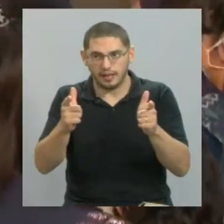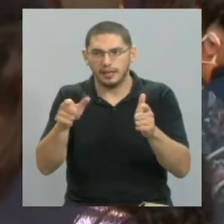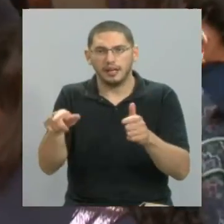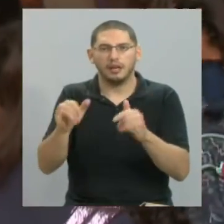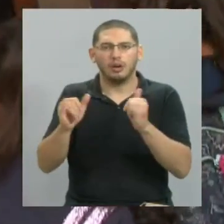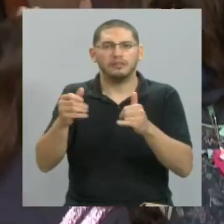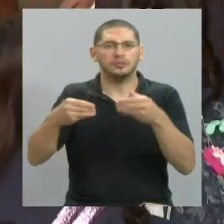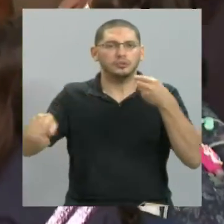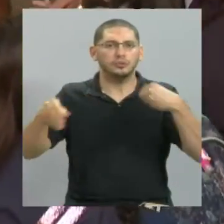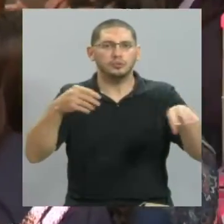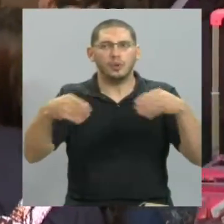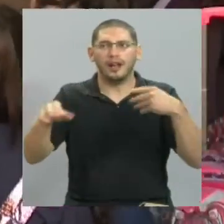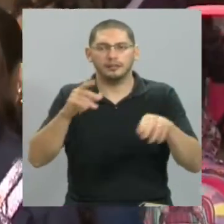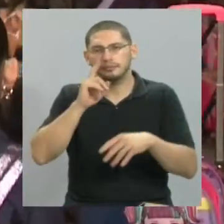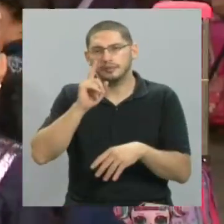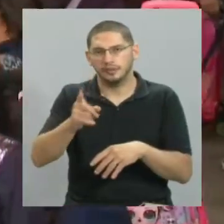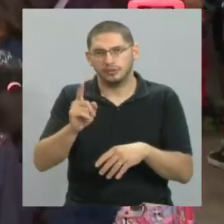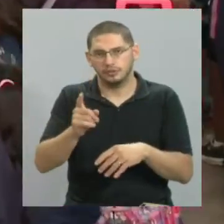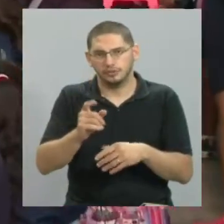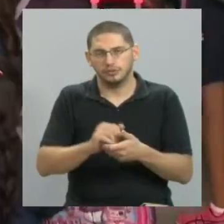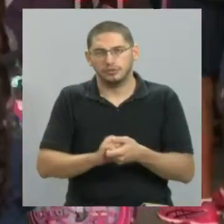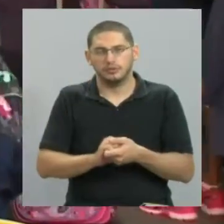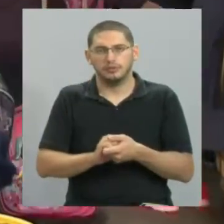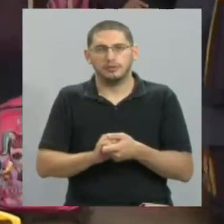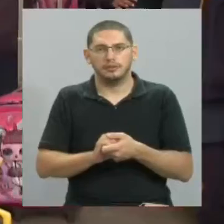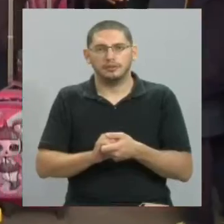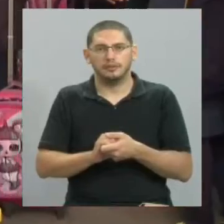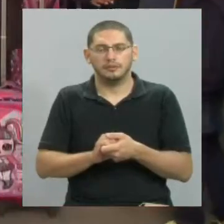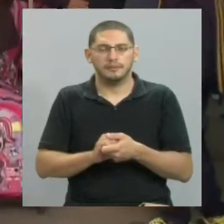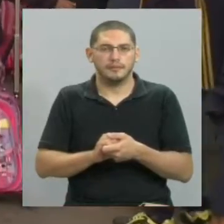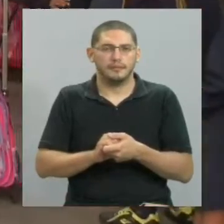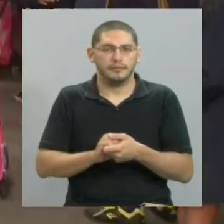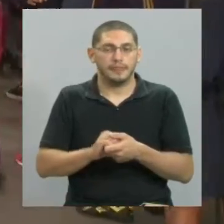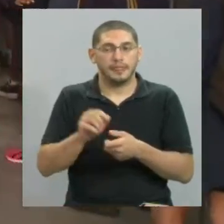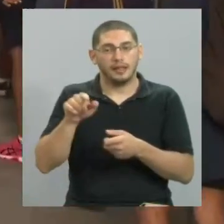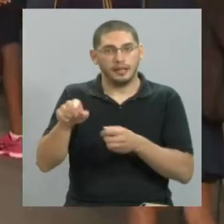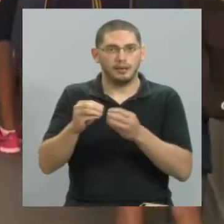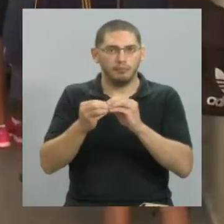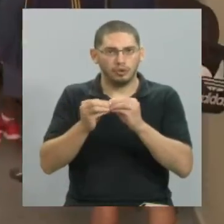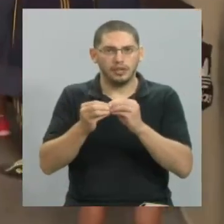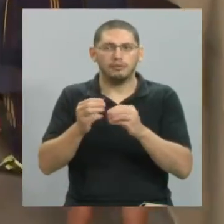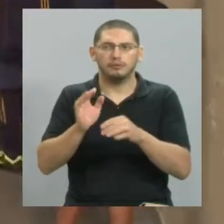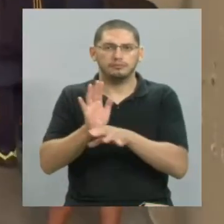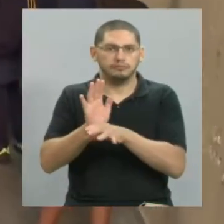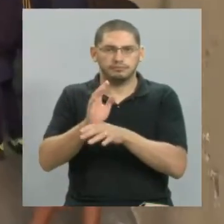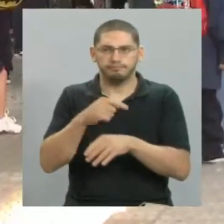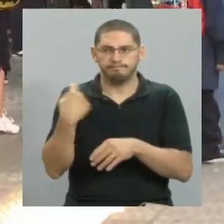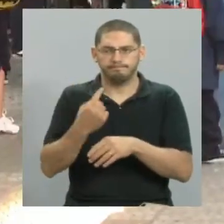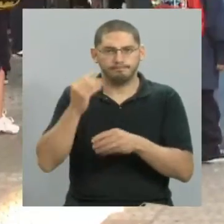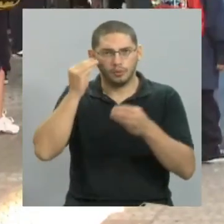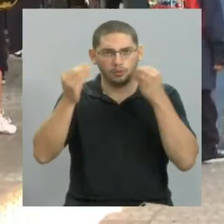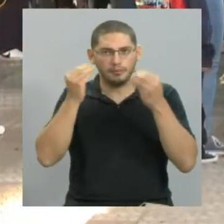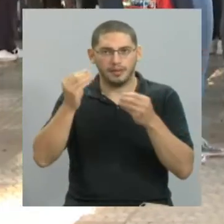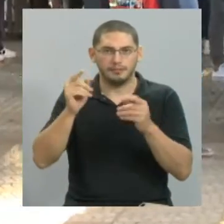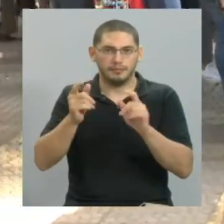muy difícil de volver a traerlo al circuito educativo. Claro. Con lo cual es un motivo especial de preocupación dentro del rango etario